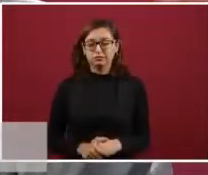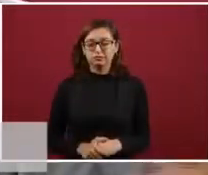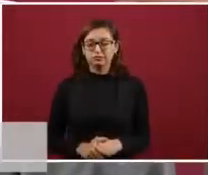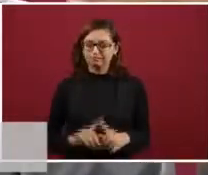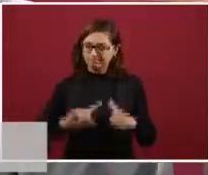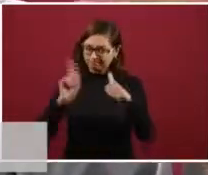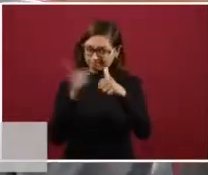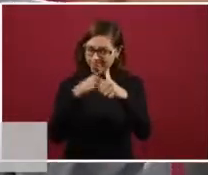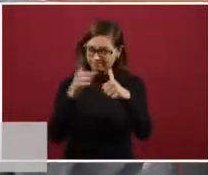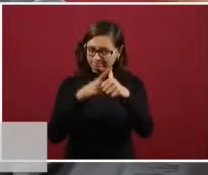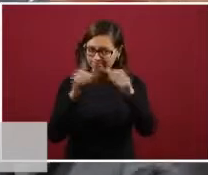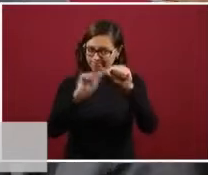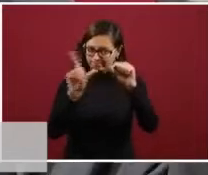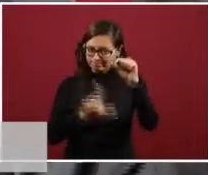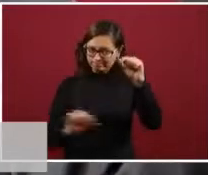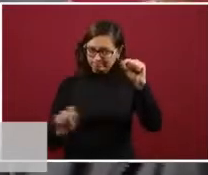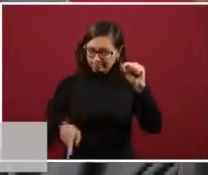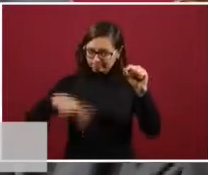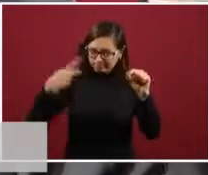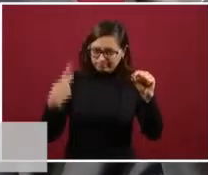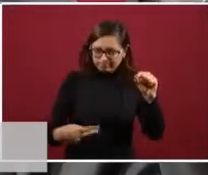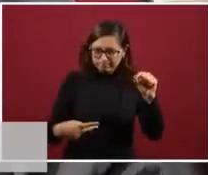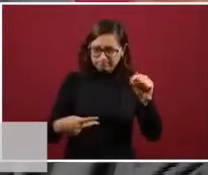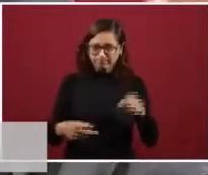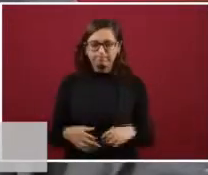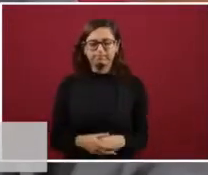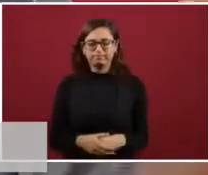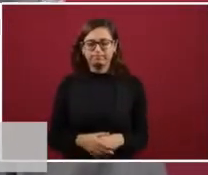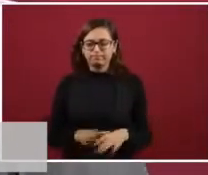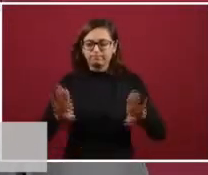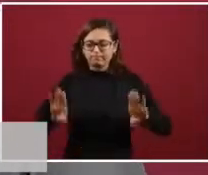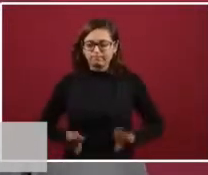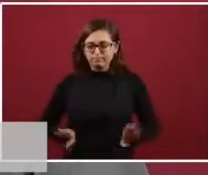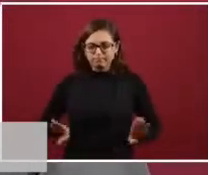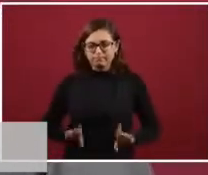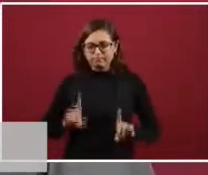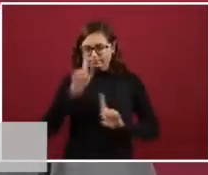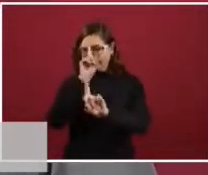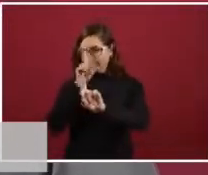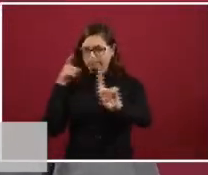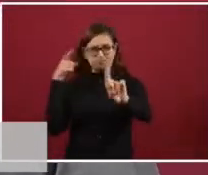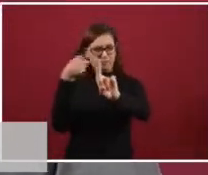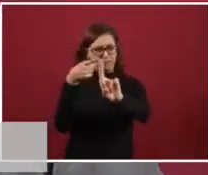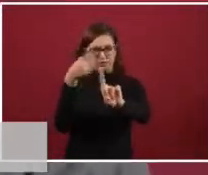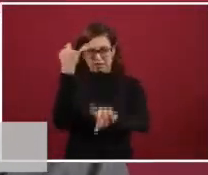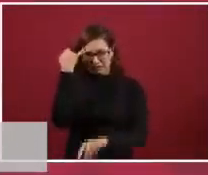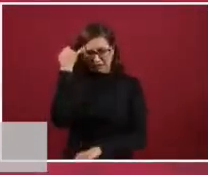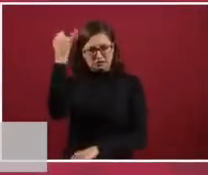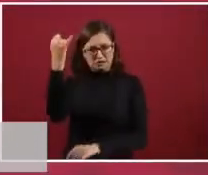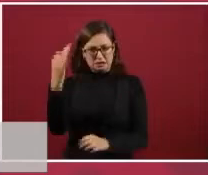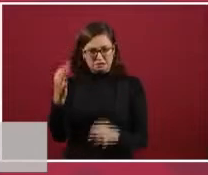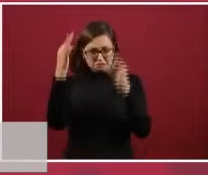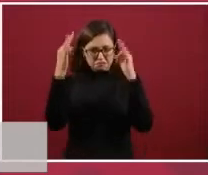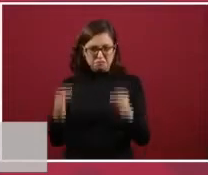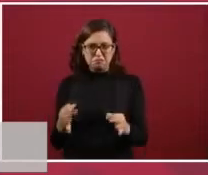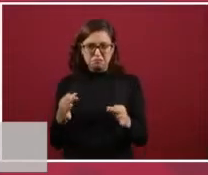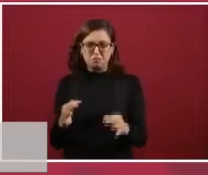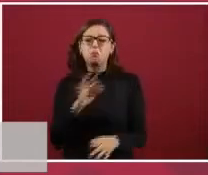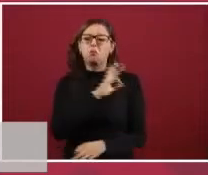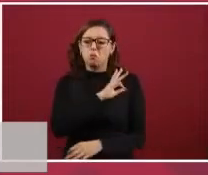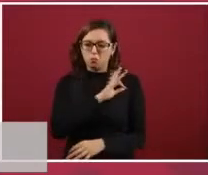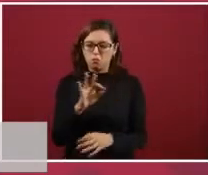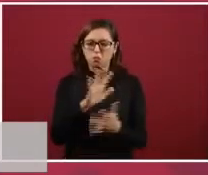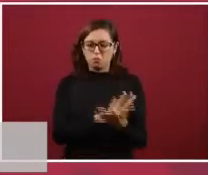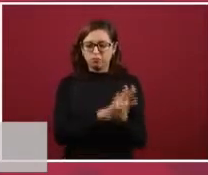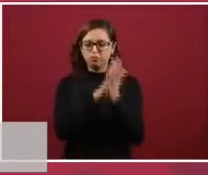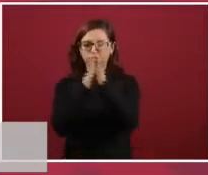es primero, por delante los principios, los ideales. Solo así se puede llevar a cabo